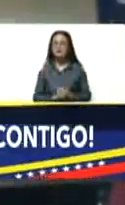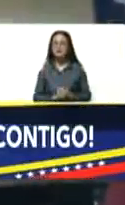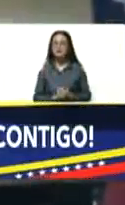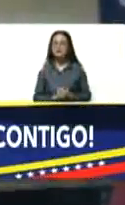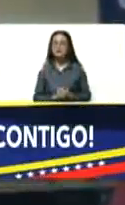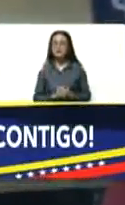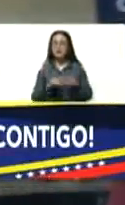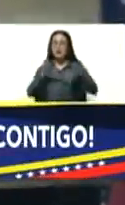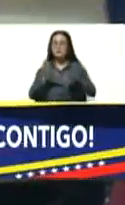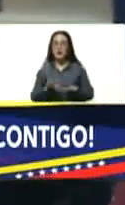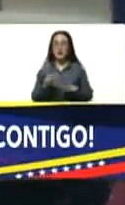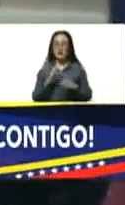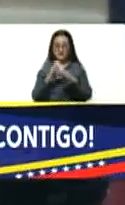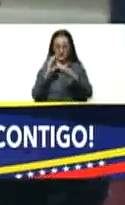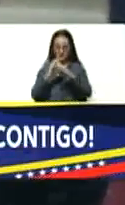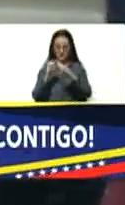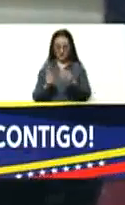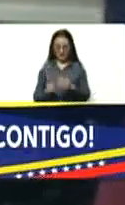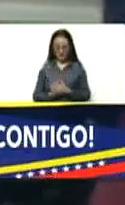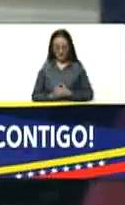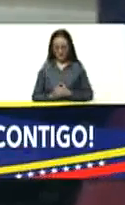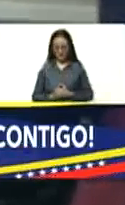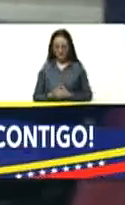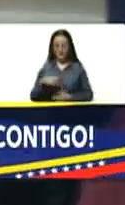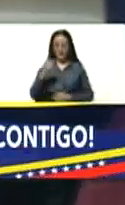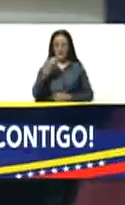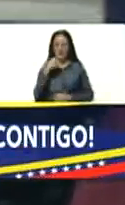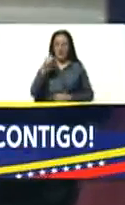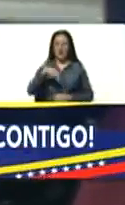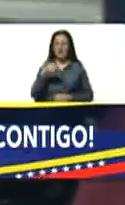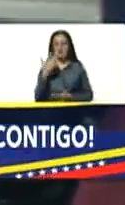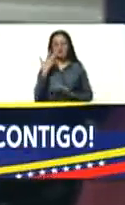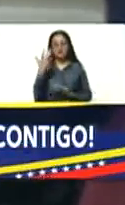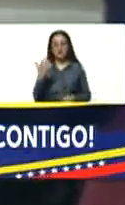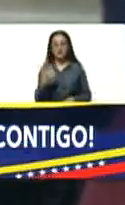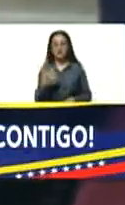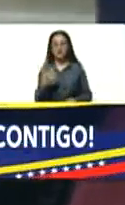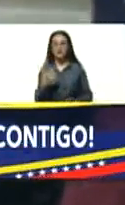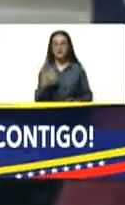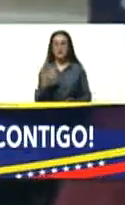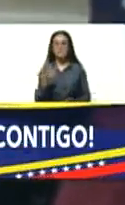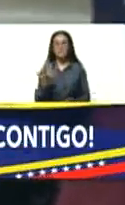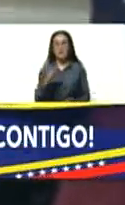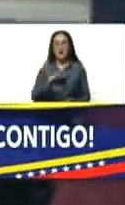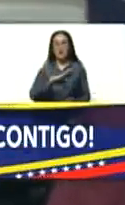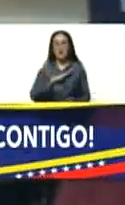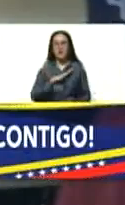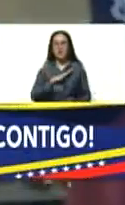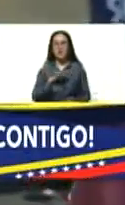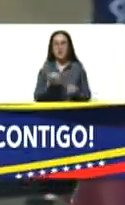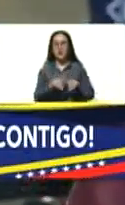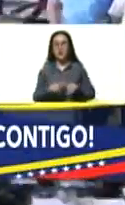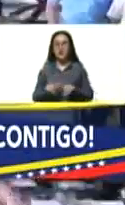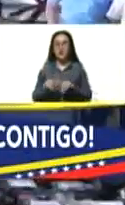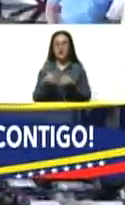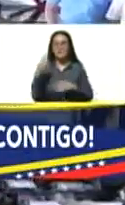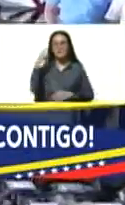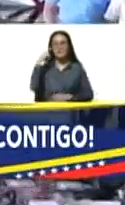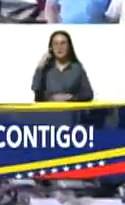andén. Correcto. Bueno, aquí ustedes ven mano de obra, ingeniería,